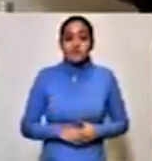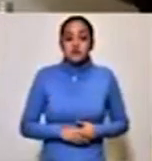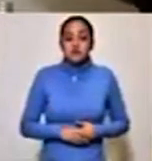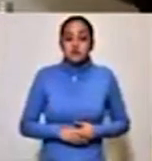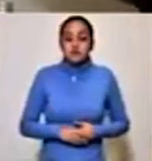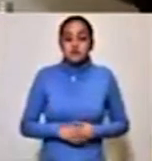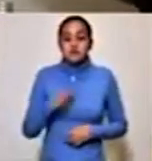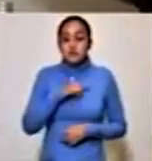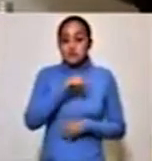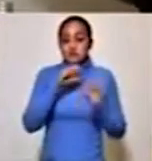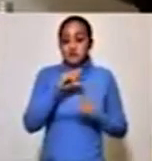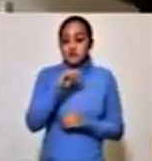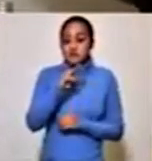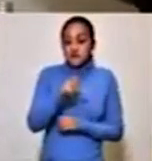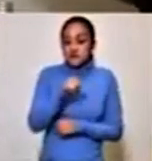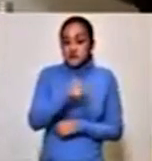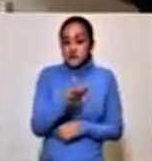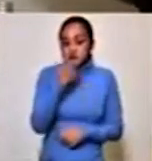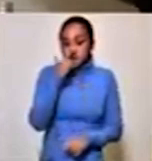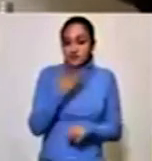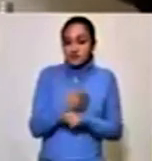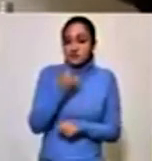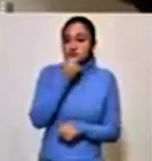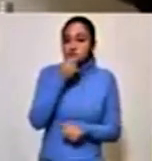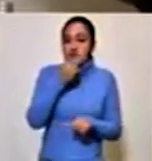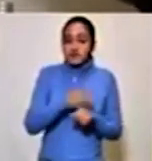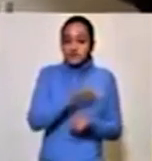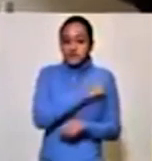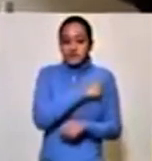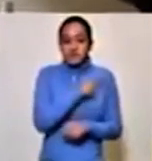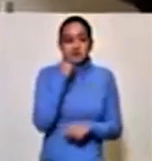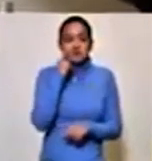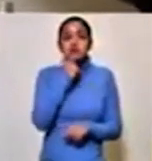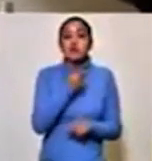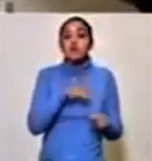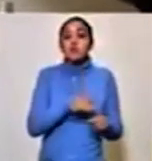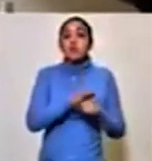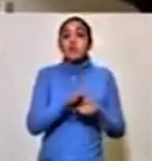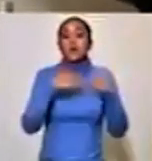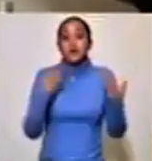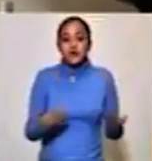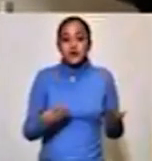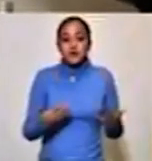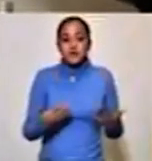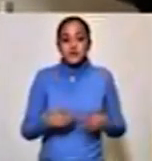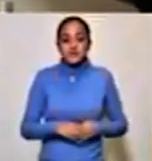Será Protección Civil y la Secretaría de Salud la que determinen